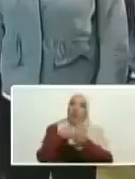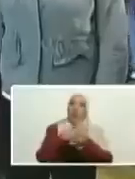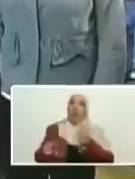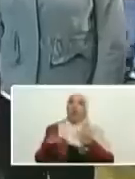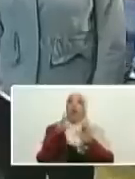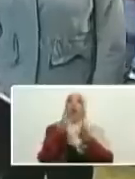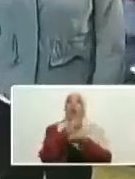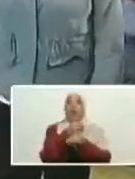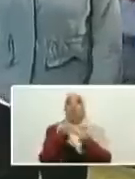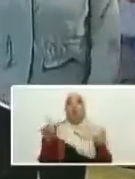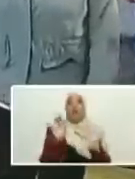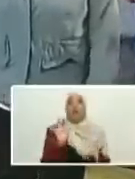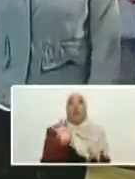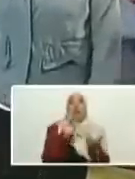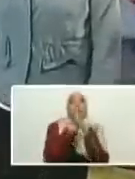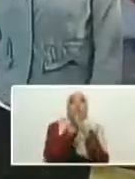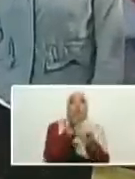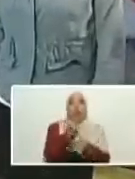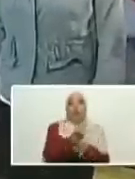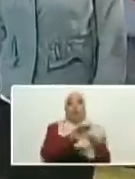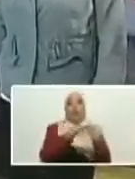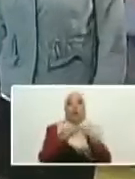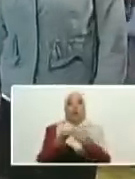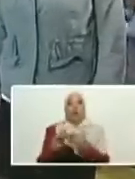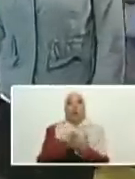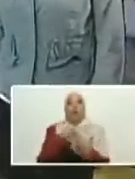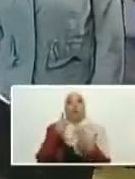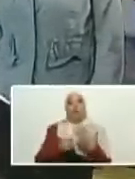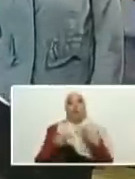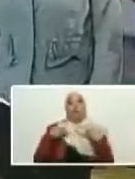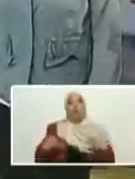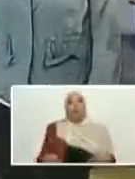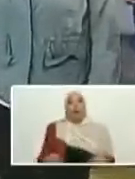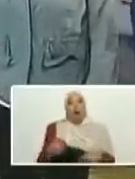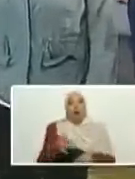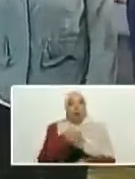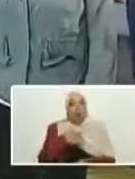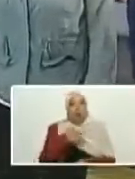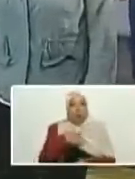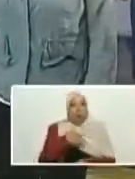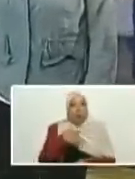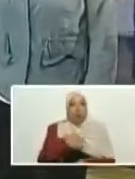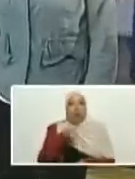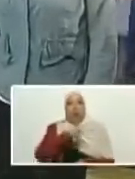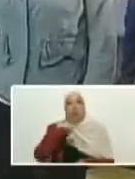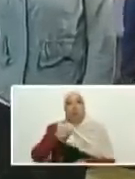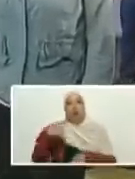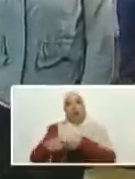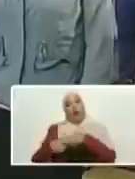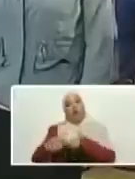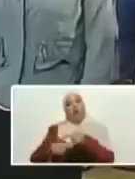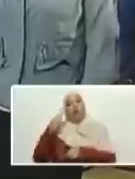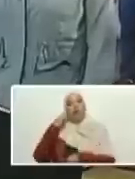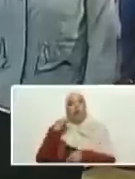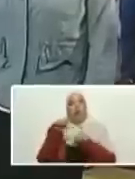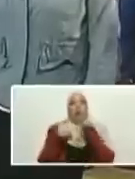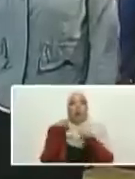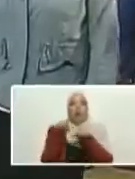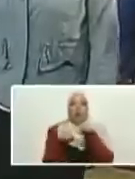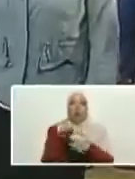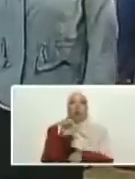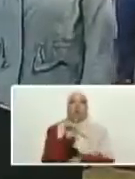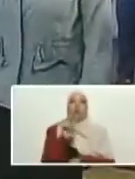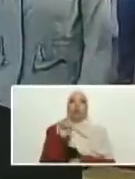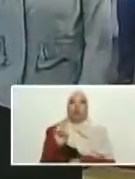para construir un proyecto humanista, cristiano, la Revolución Bolivariana del siglo XXI. Desde aquí